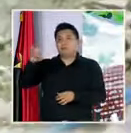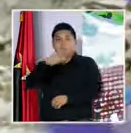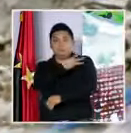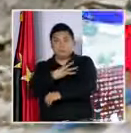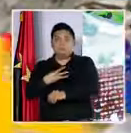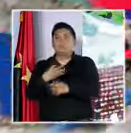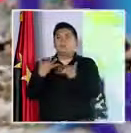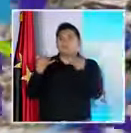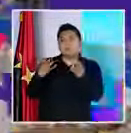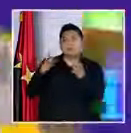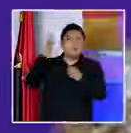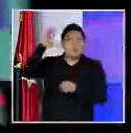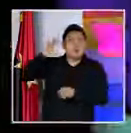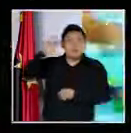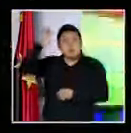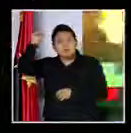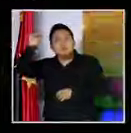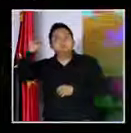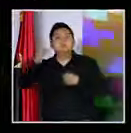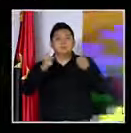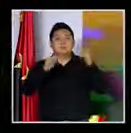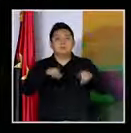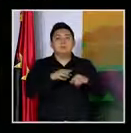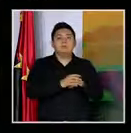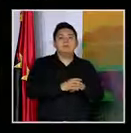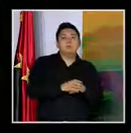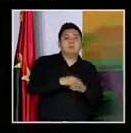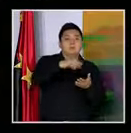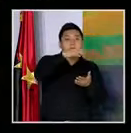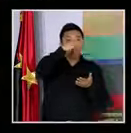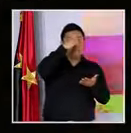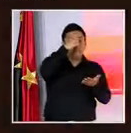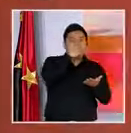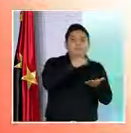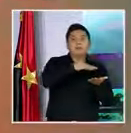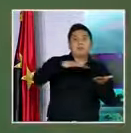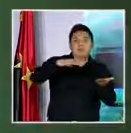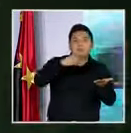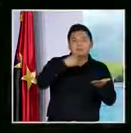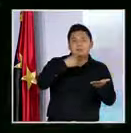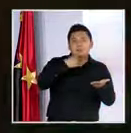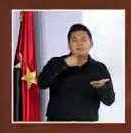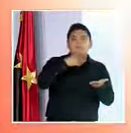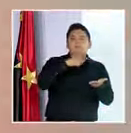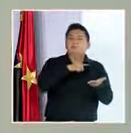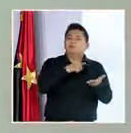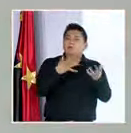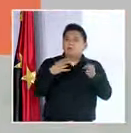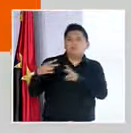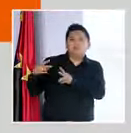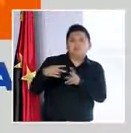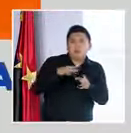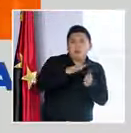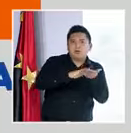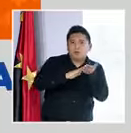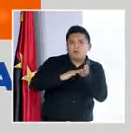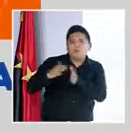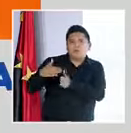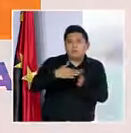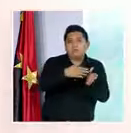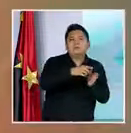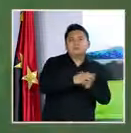la conexión con Ocaña y con la troncal del Magdalena. Se han intervenido 10.4 kilómetros de vías